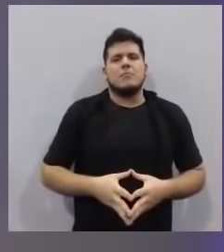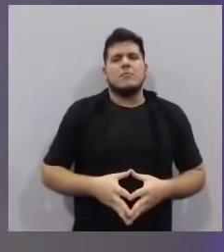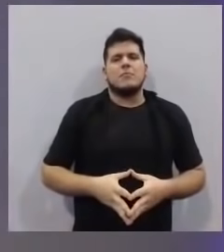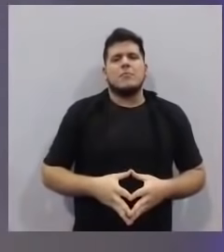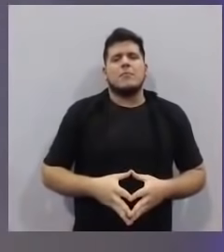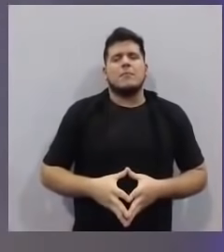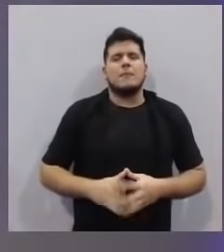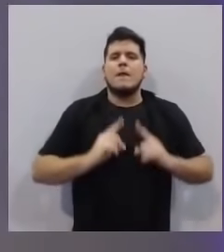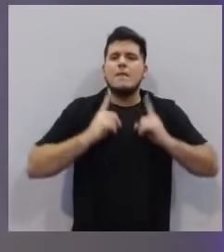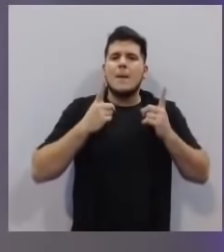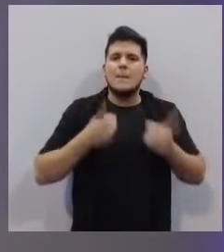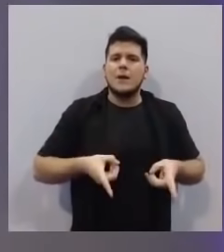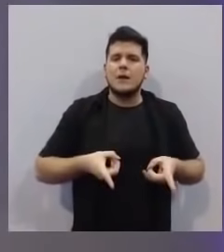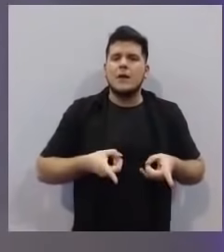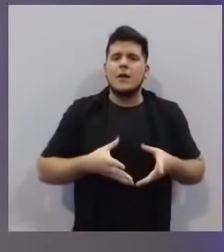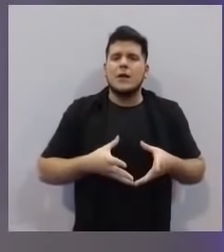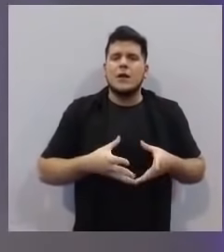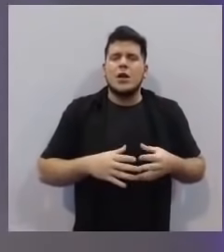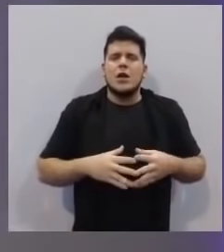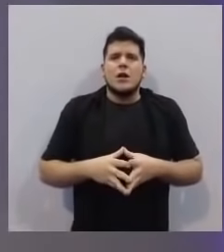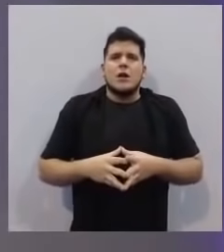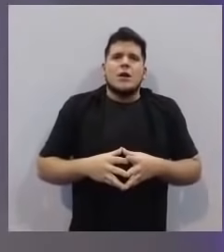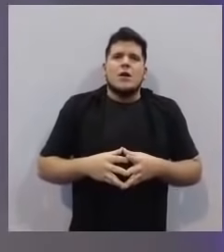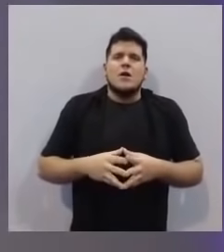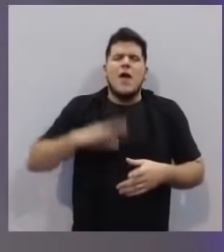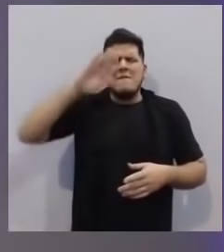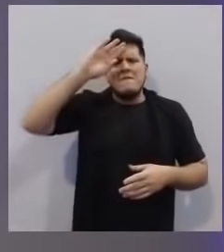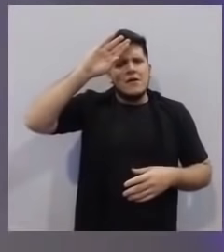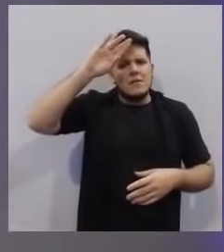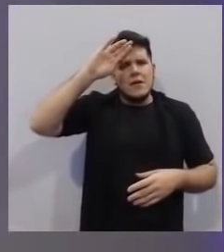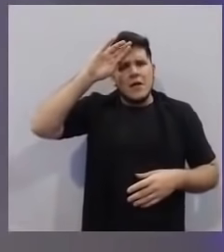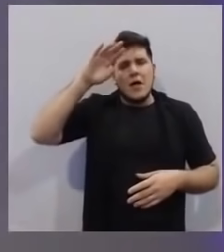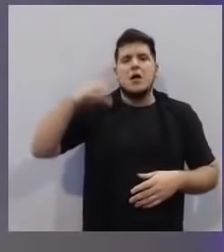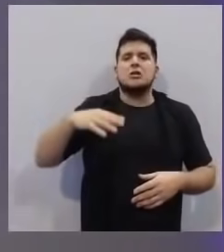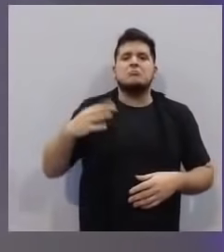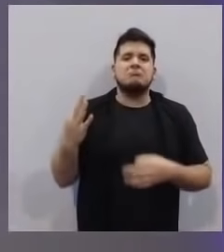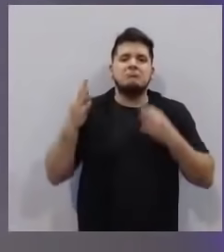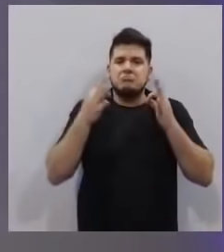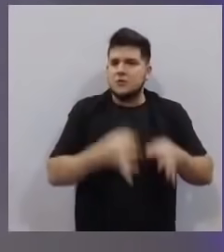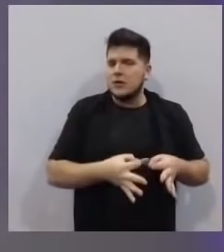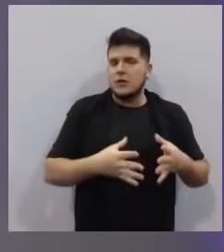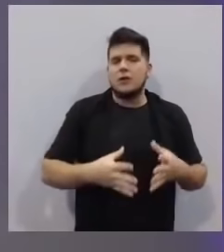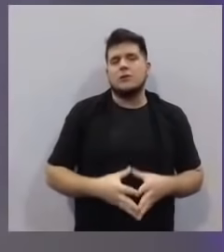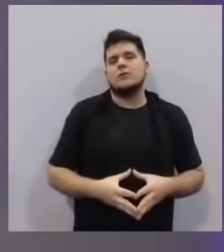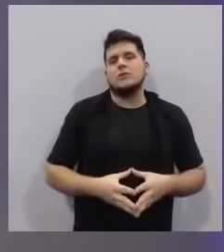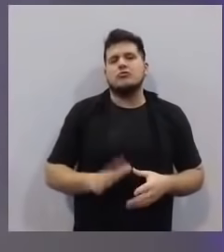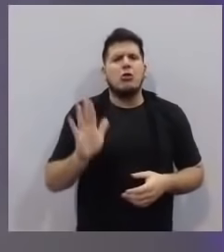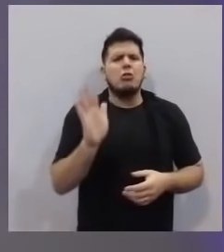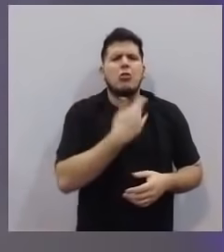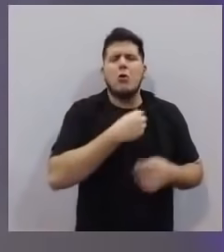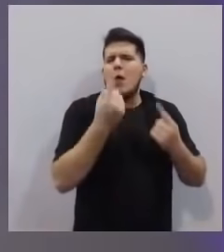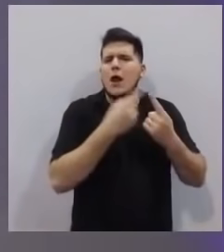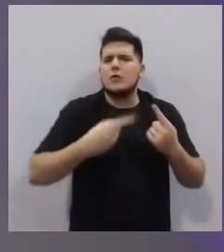hace cuánto tiempo tienes algo guardado en esta noche lo podrás soltar